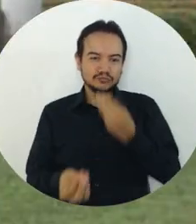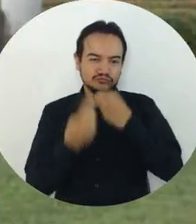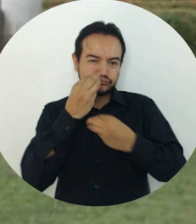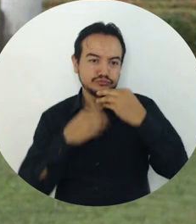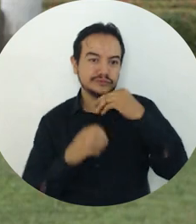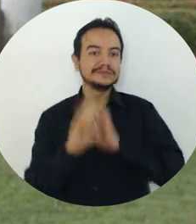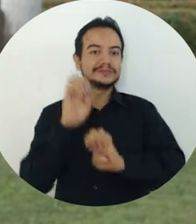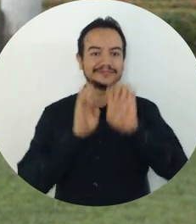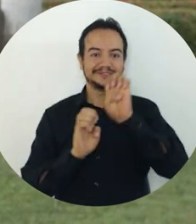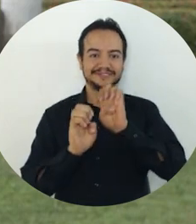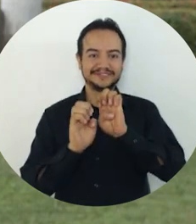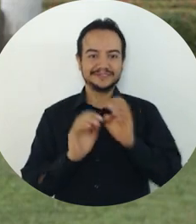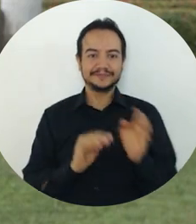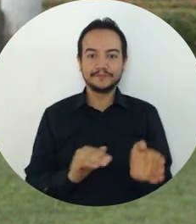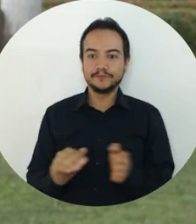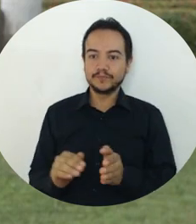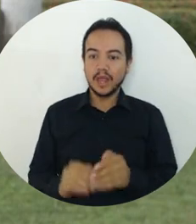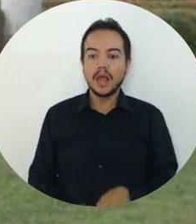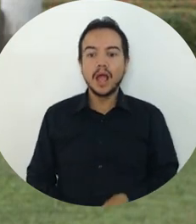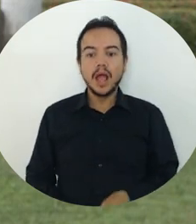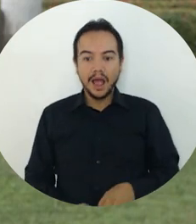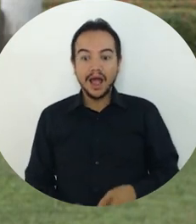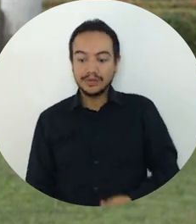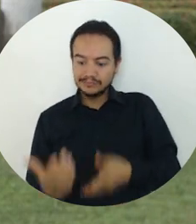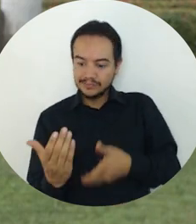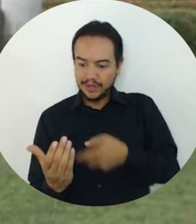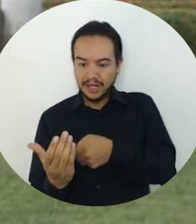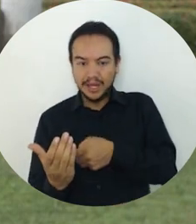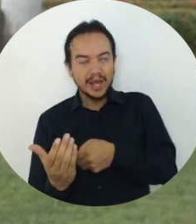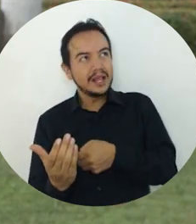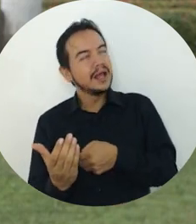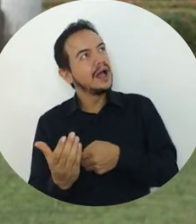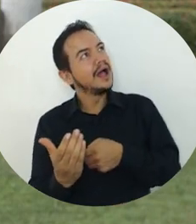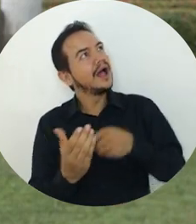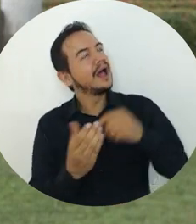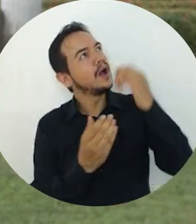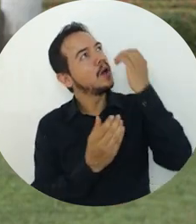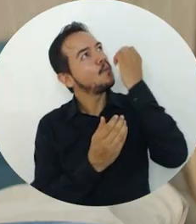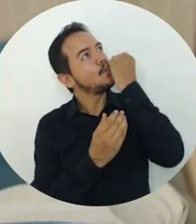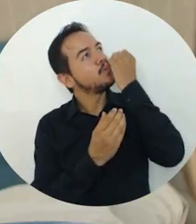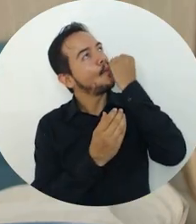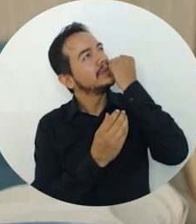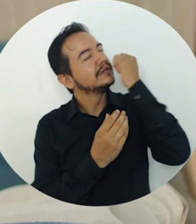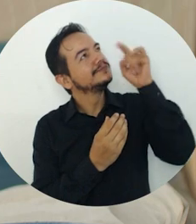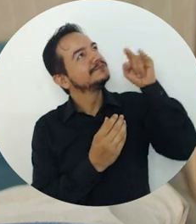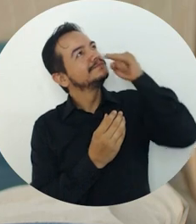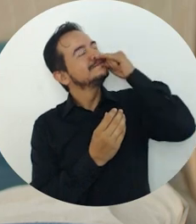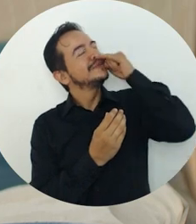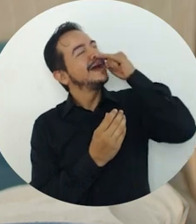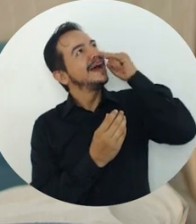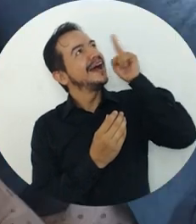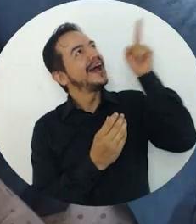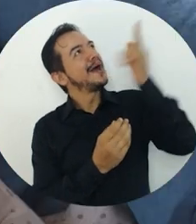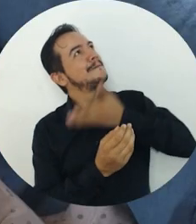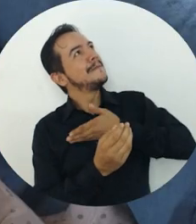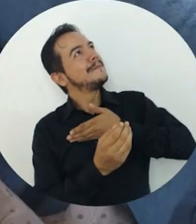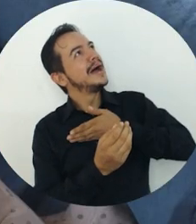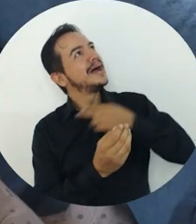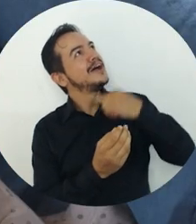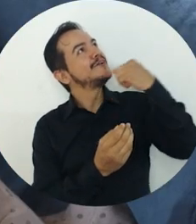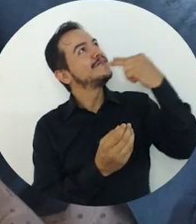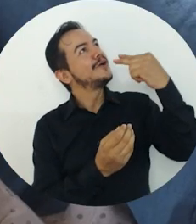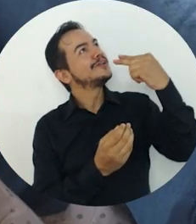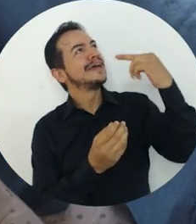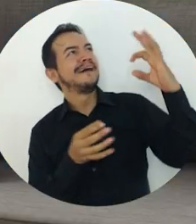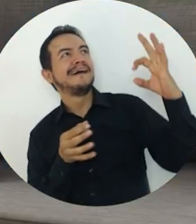niño se compenetra por el olor, conoce a su madre y la conoce también por su voz,